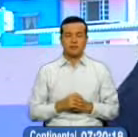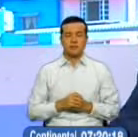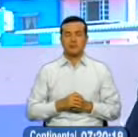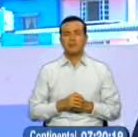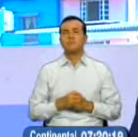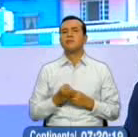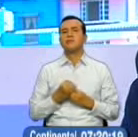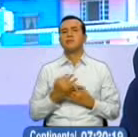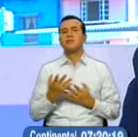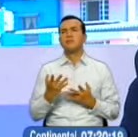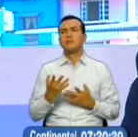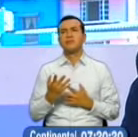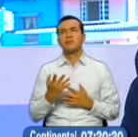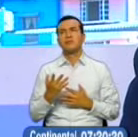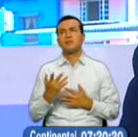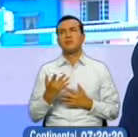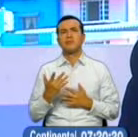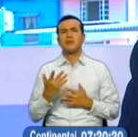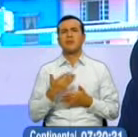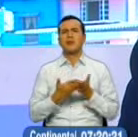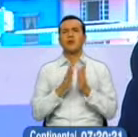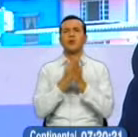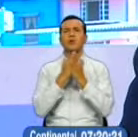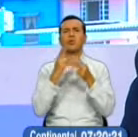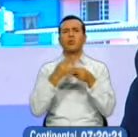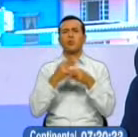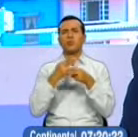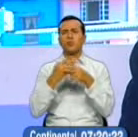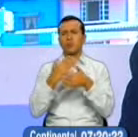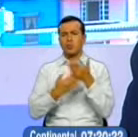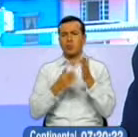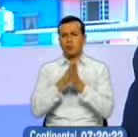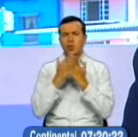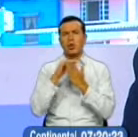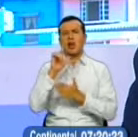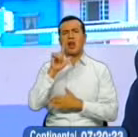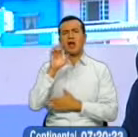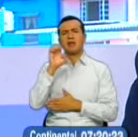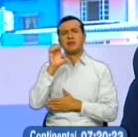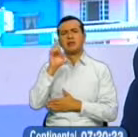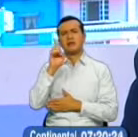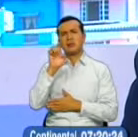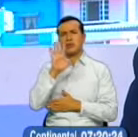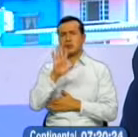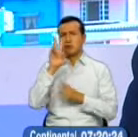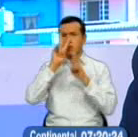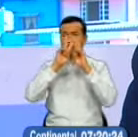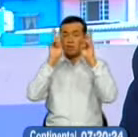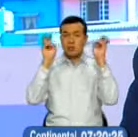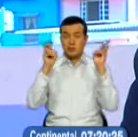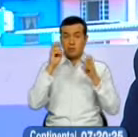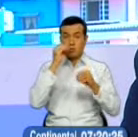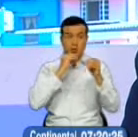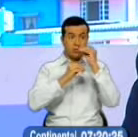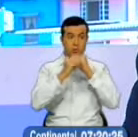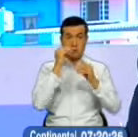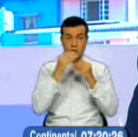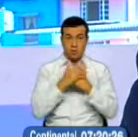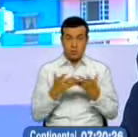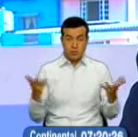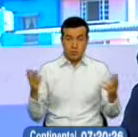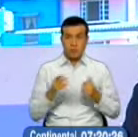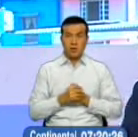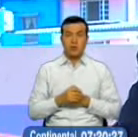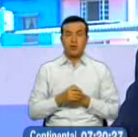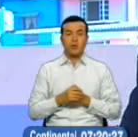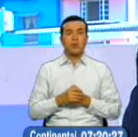un último número de esta revista médica que se llama del Lancet, que topa el tema de nutrición y